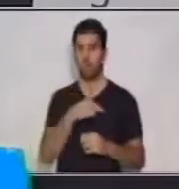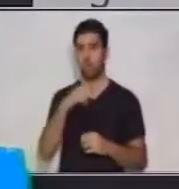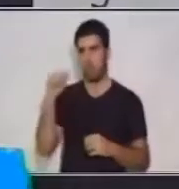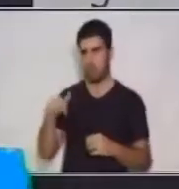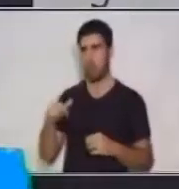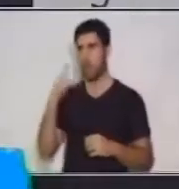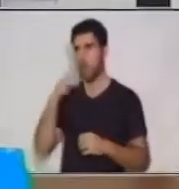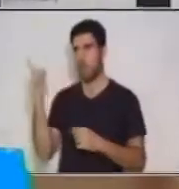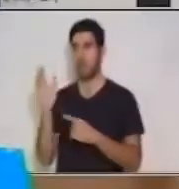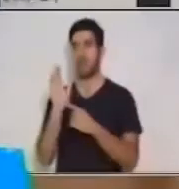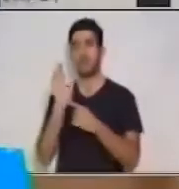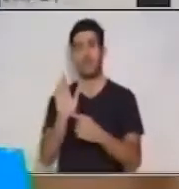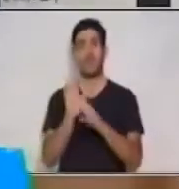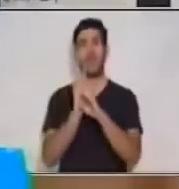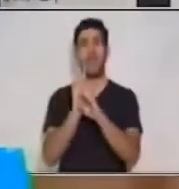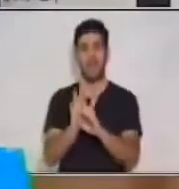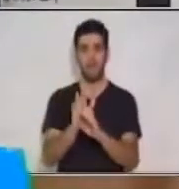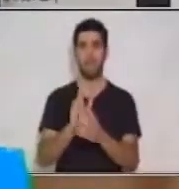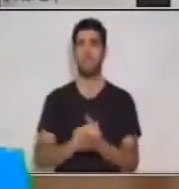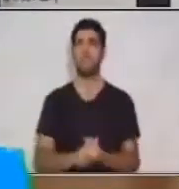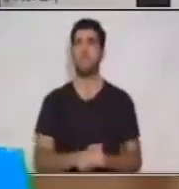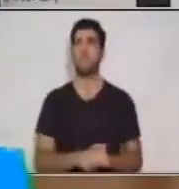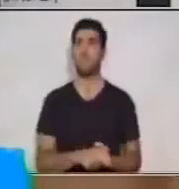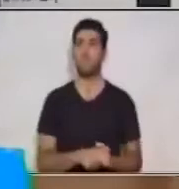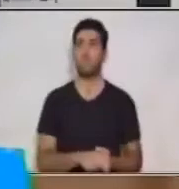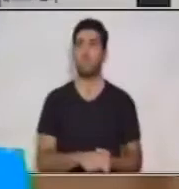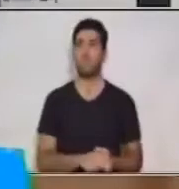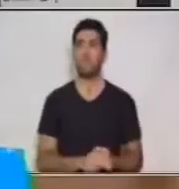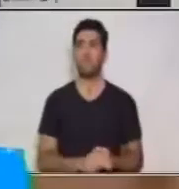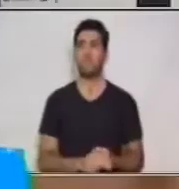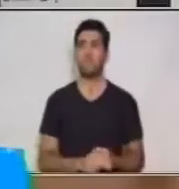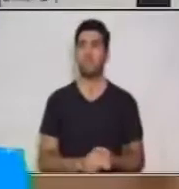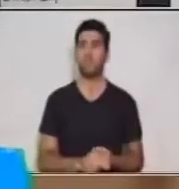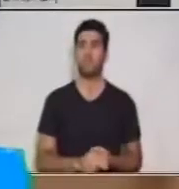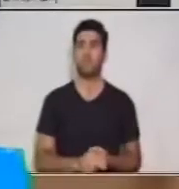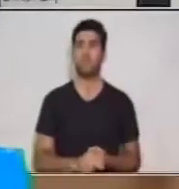ejemplos. Tenemos acá